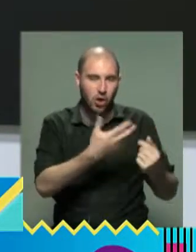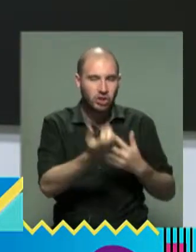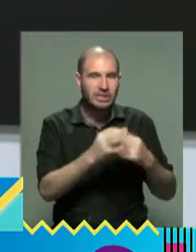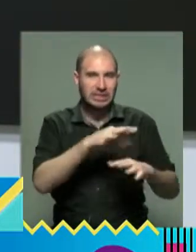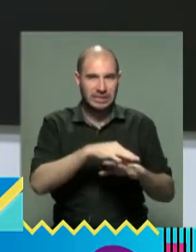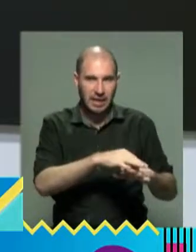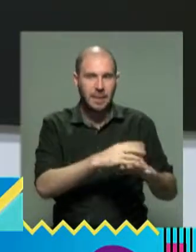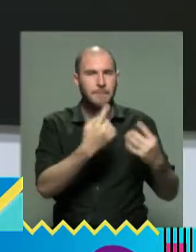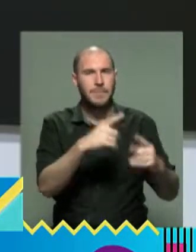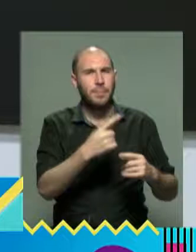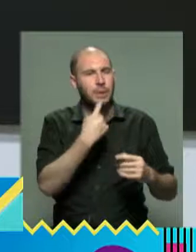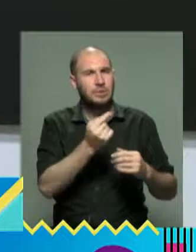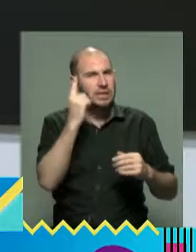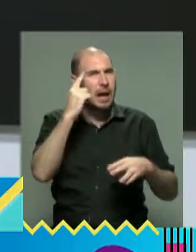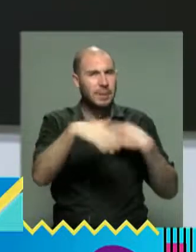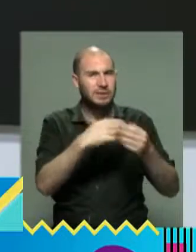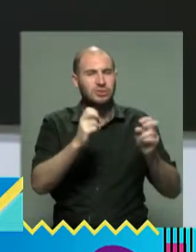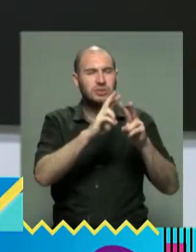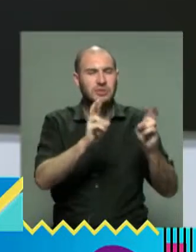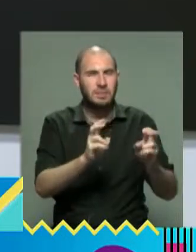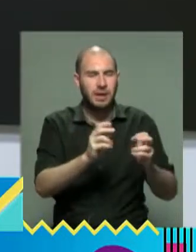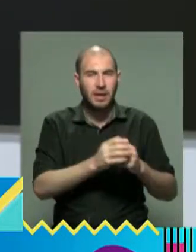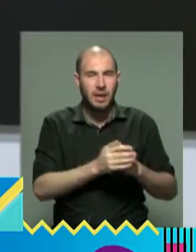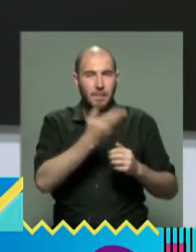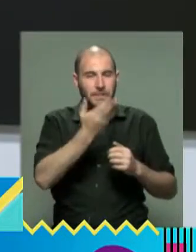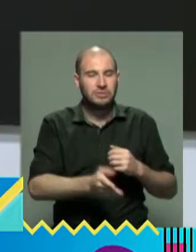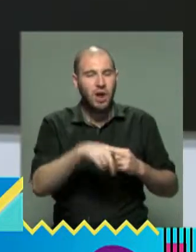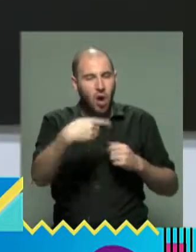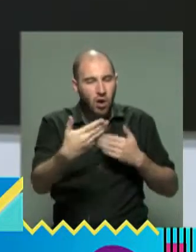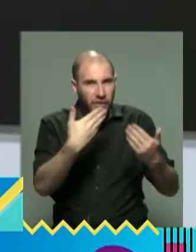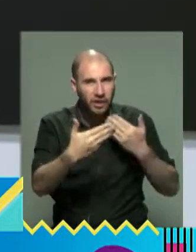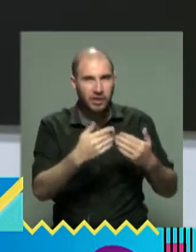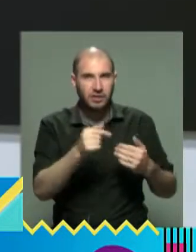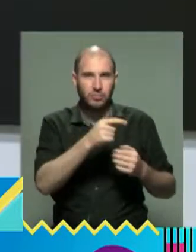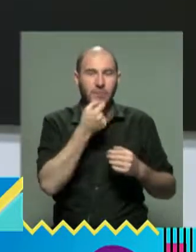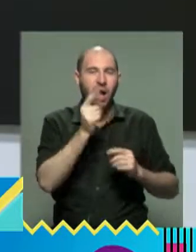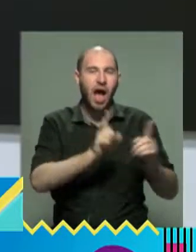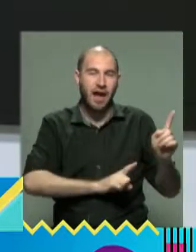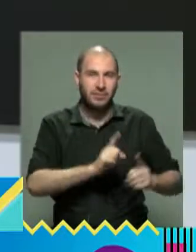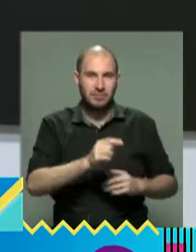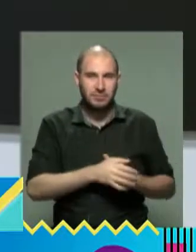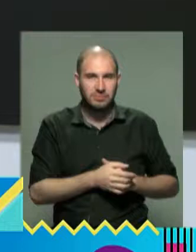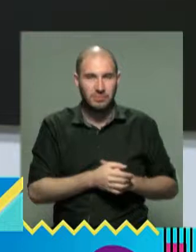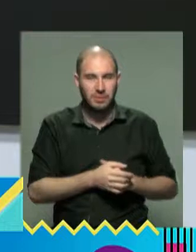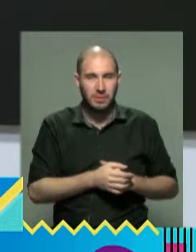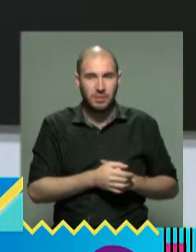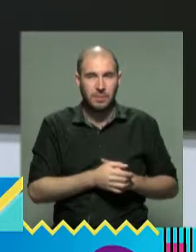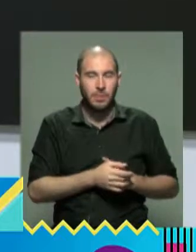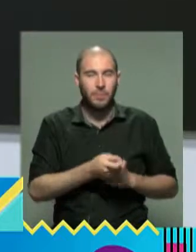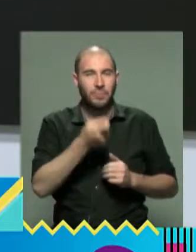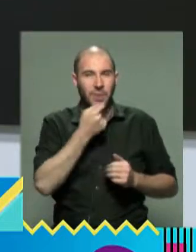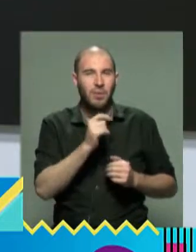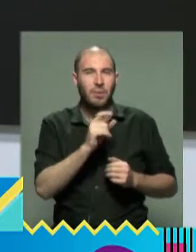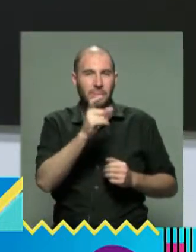guías, ¿cuál es la formación en cuanto al tratar con otra persona? ¿Se han conocido casos donde no se ha tenido en cuenta